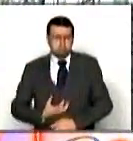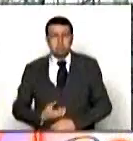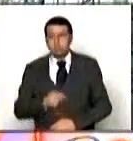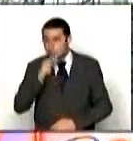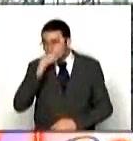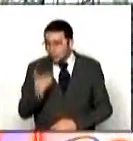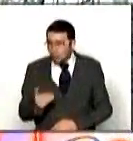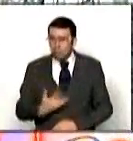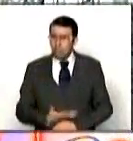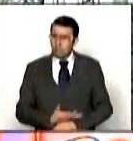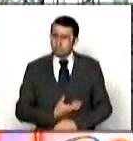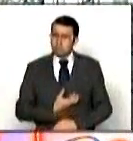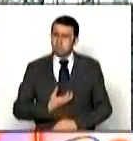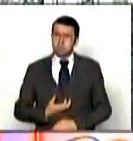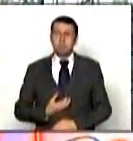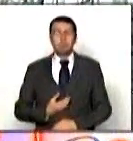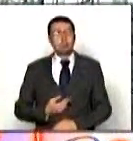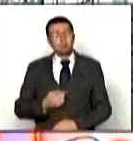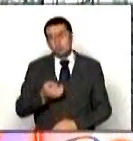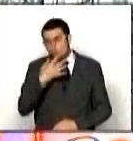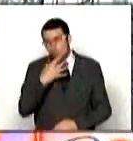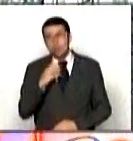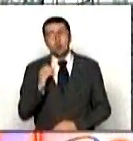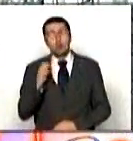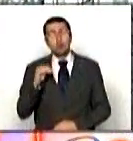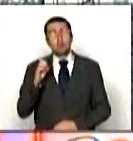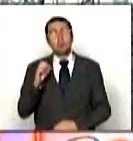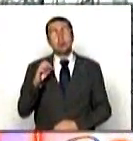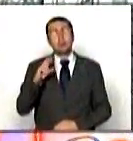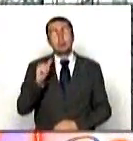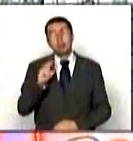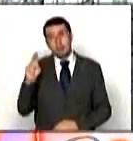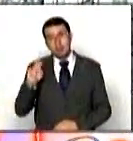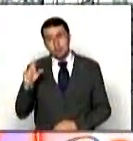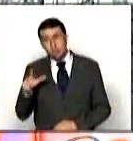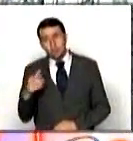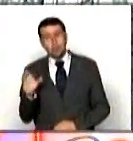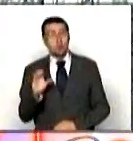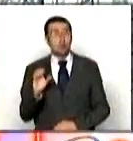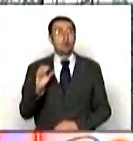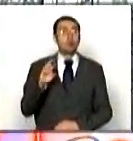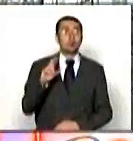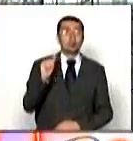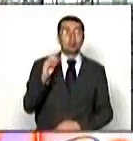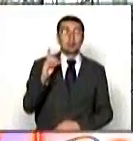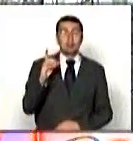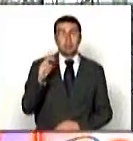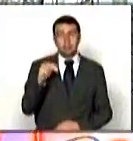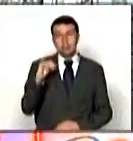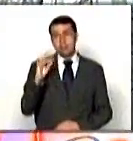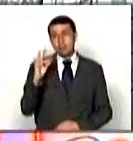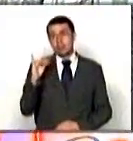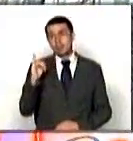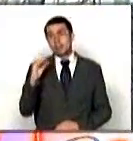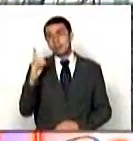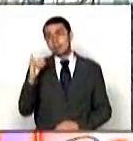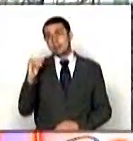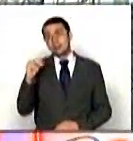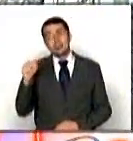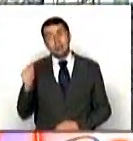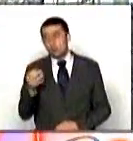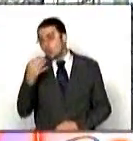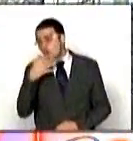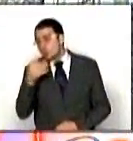tener gastritis y ya están llenos de omeprazol, de jamertón, de ranitidina? Cosas que no solucionan para nada el problema, y es un niño que se alimenta pésimamente. Entonces,